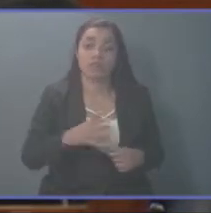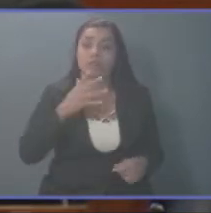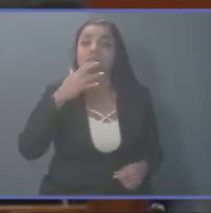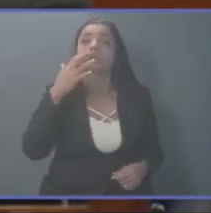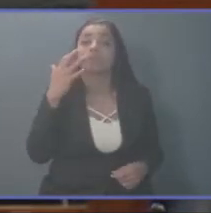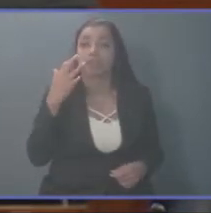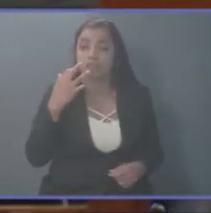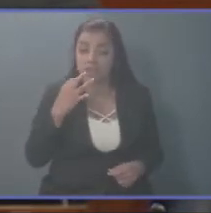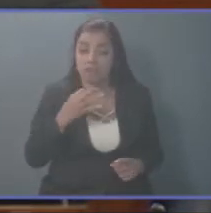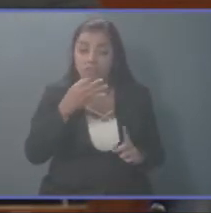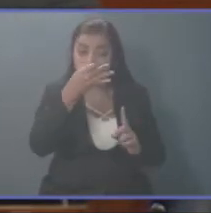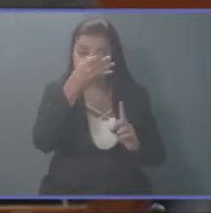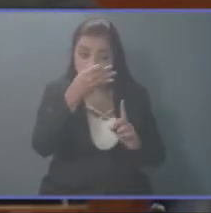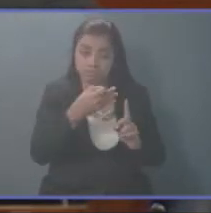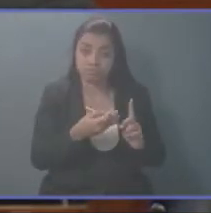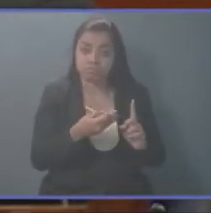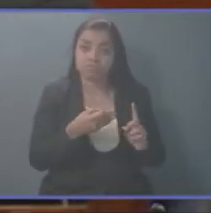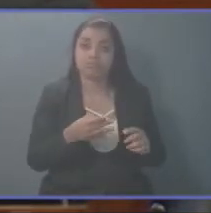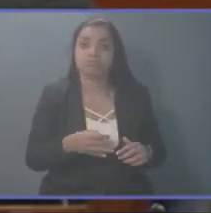verdad se lo merecen.